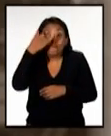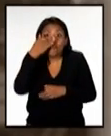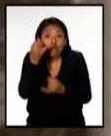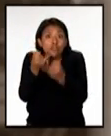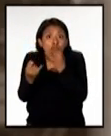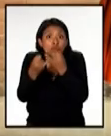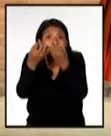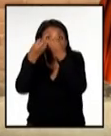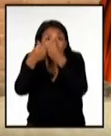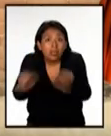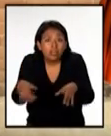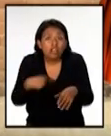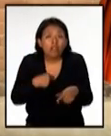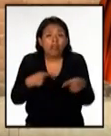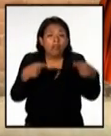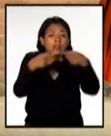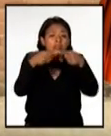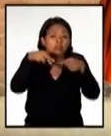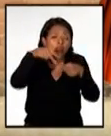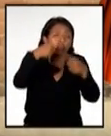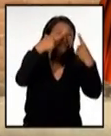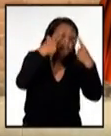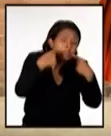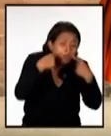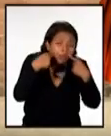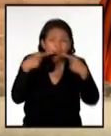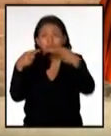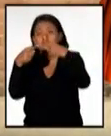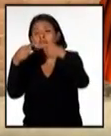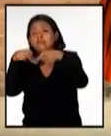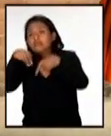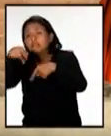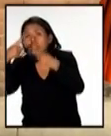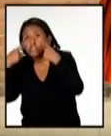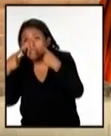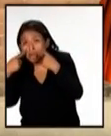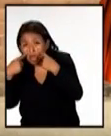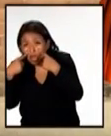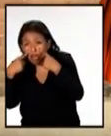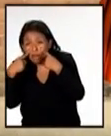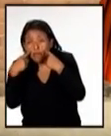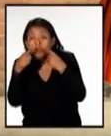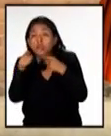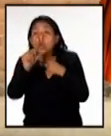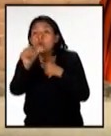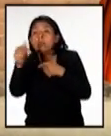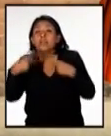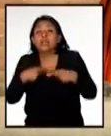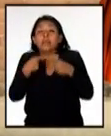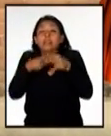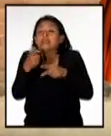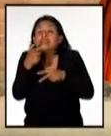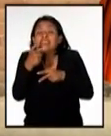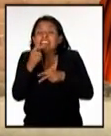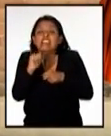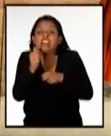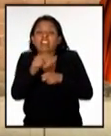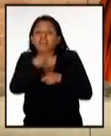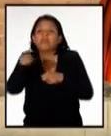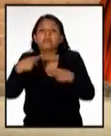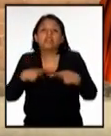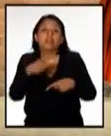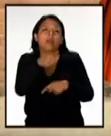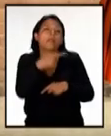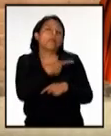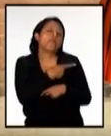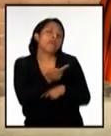flor de la suerte lloraba en cualquier esquina. Es más, antes de que diera por lo menos una sonrisa, provocaba la lástima